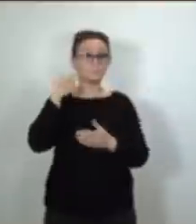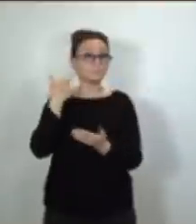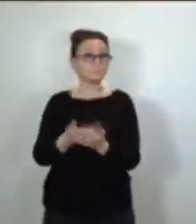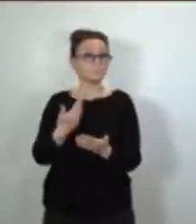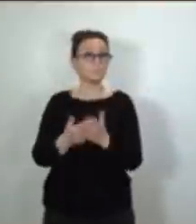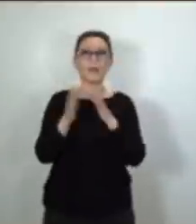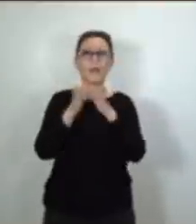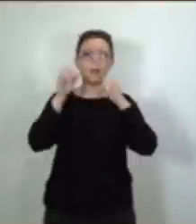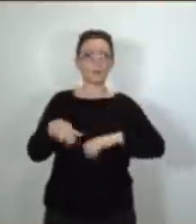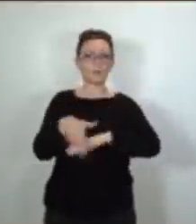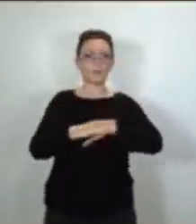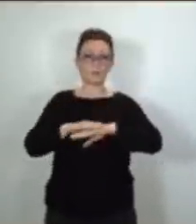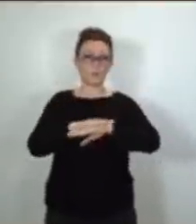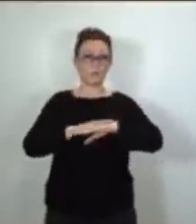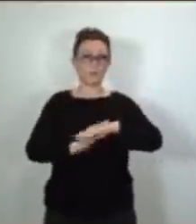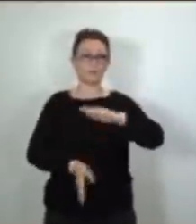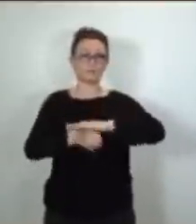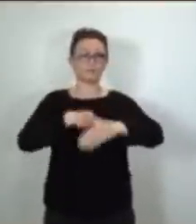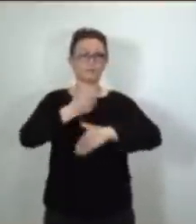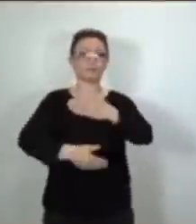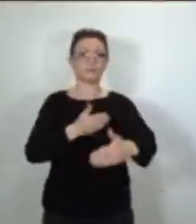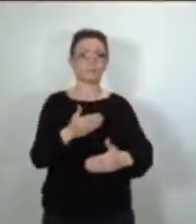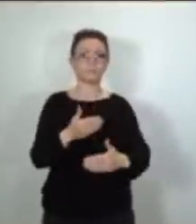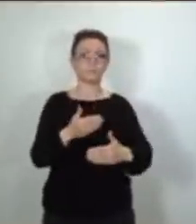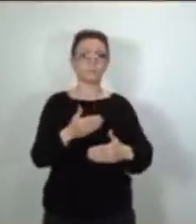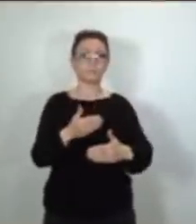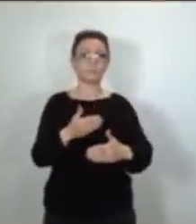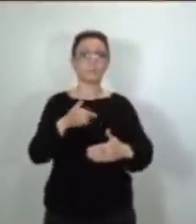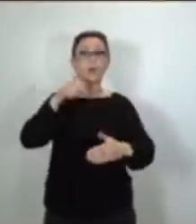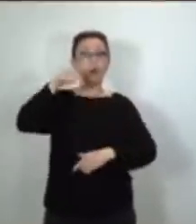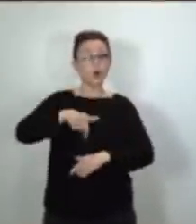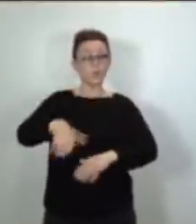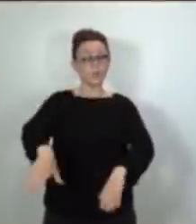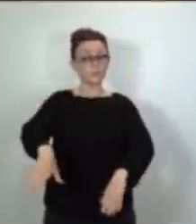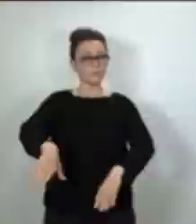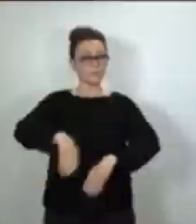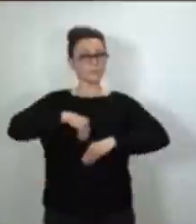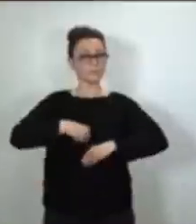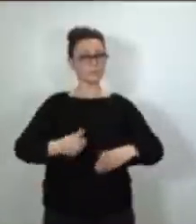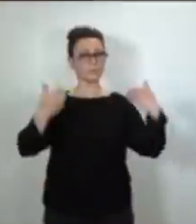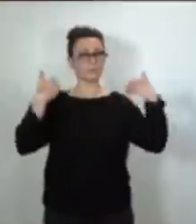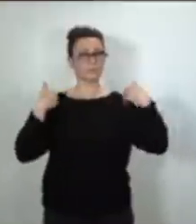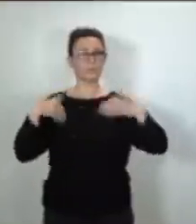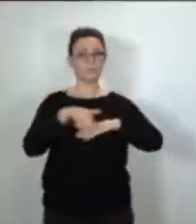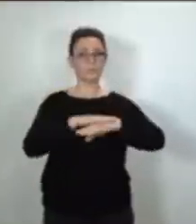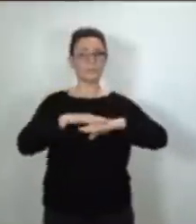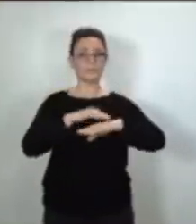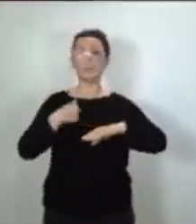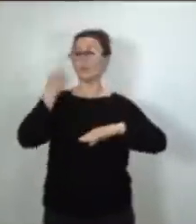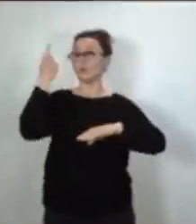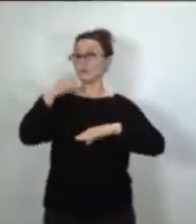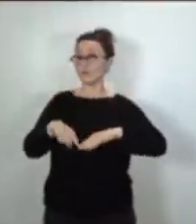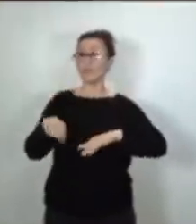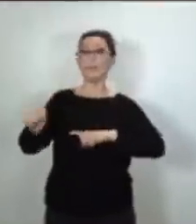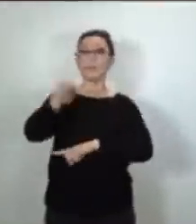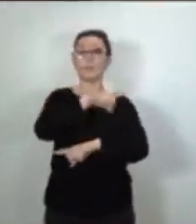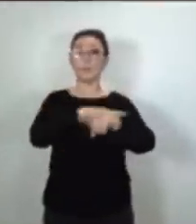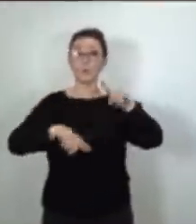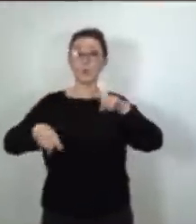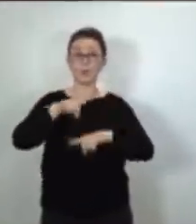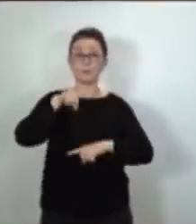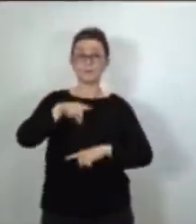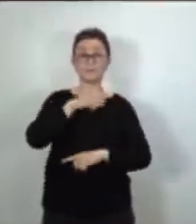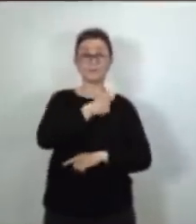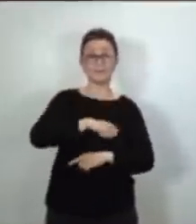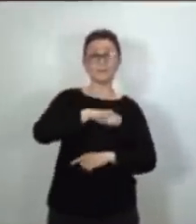del acuerdo de Gobierno. Hoy acepto este deber como ministra plenamente consciente de las enormes dificultades a las que se enfrenta nuestro país y